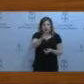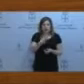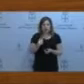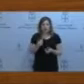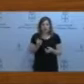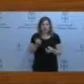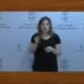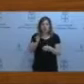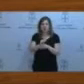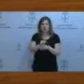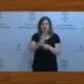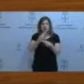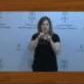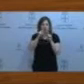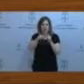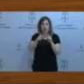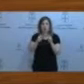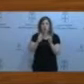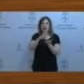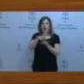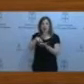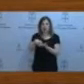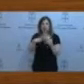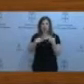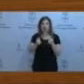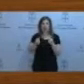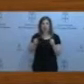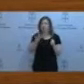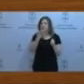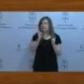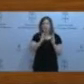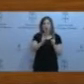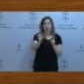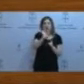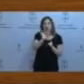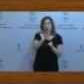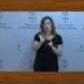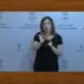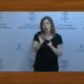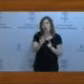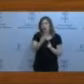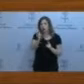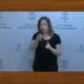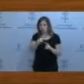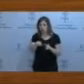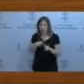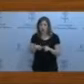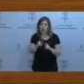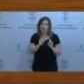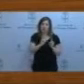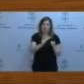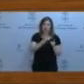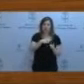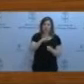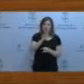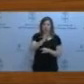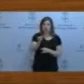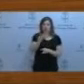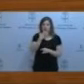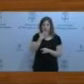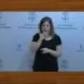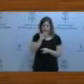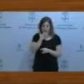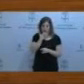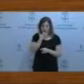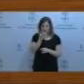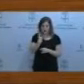hospital y equipamiento sanitario, ya sea mobiliario, ya sea inmobiliario. Del mobiliario podríamos preguntar por la ansiada y